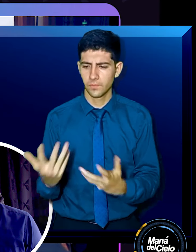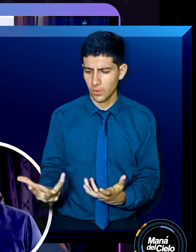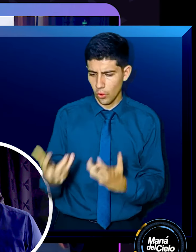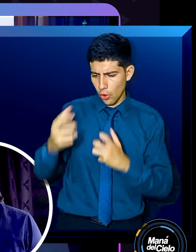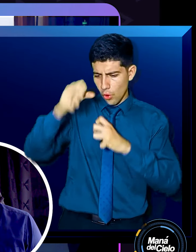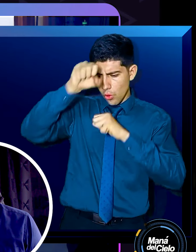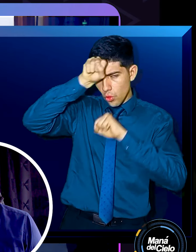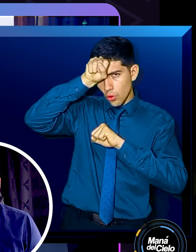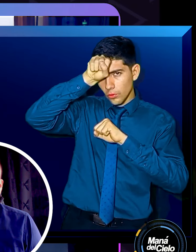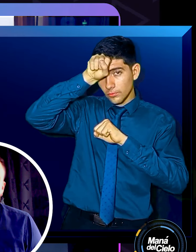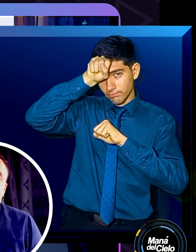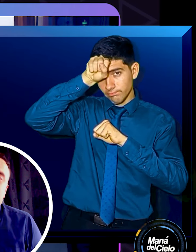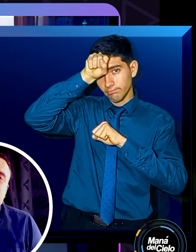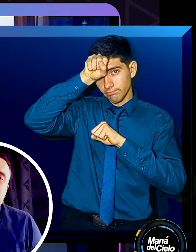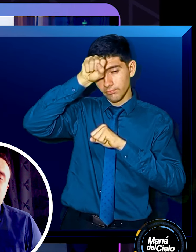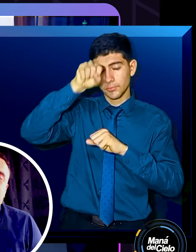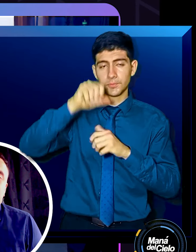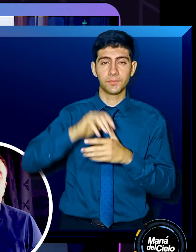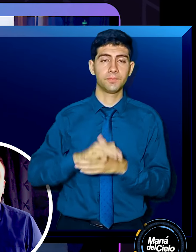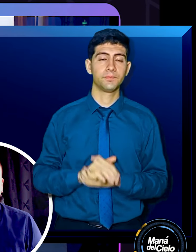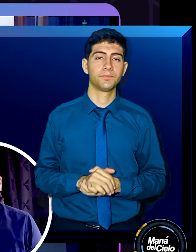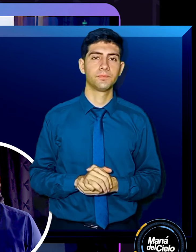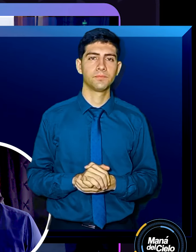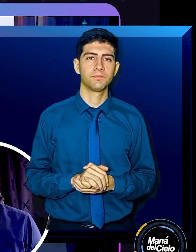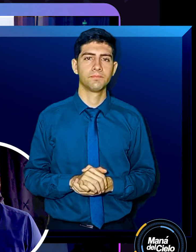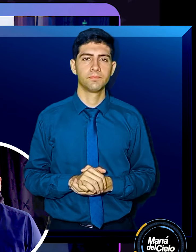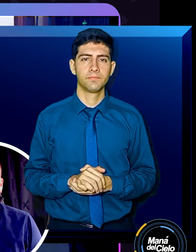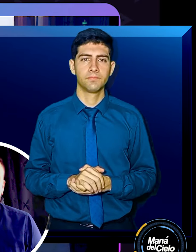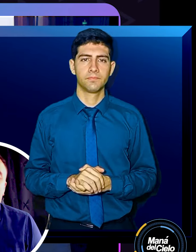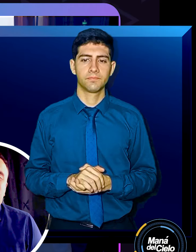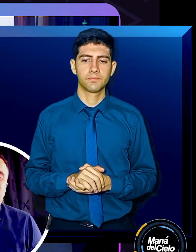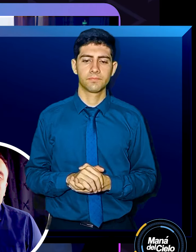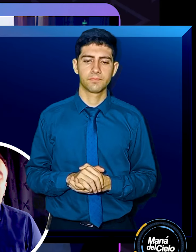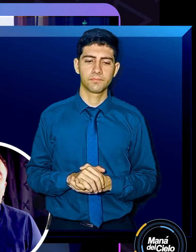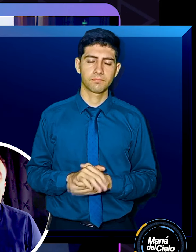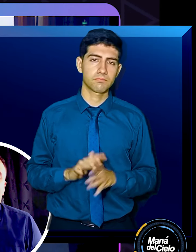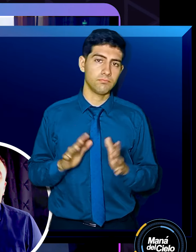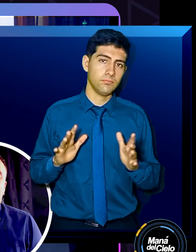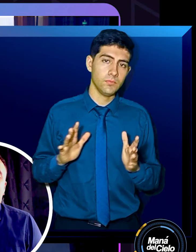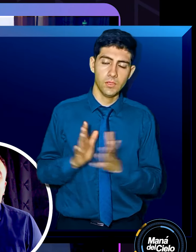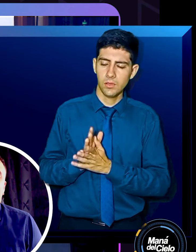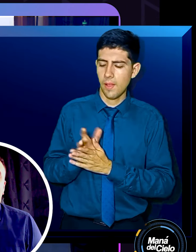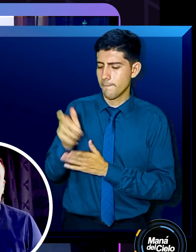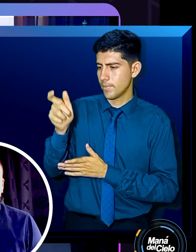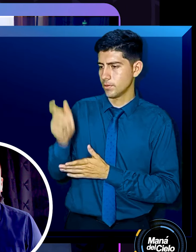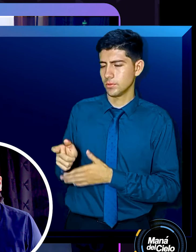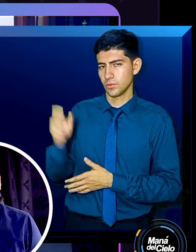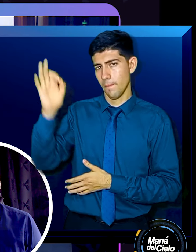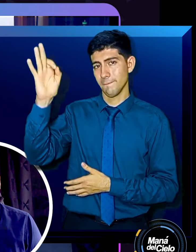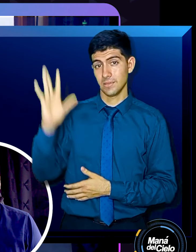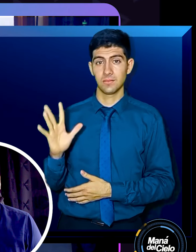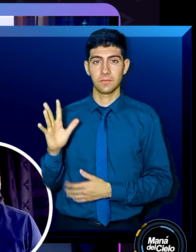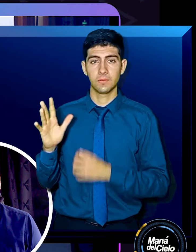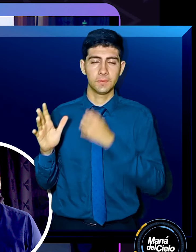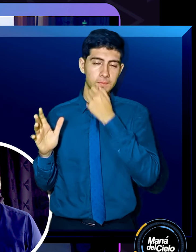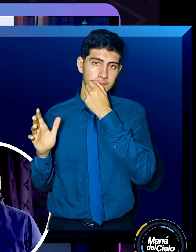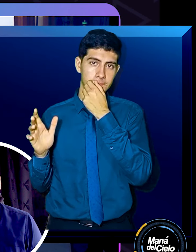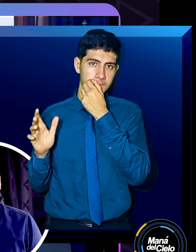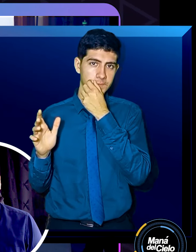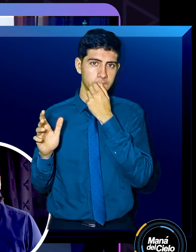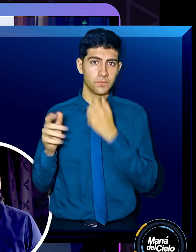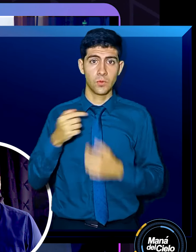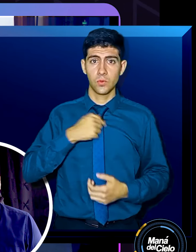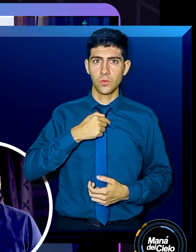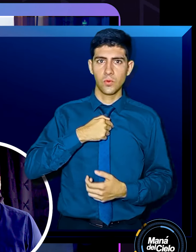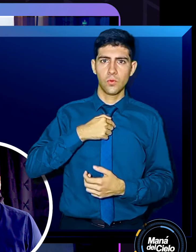Ve, hermano, a veces uno que ha sido pastor, yo he sido pastor toda mi vida, casi que tenía el biberón en la